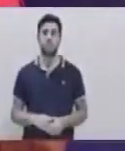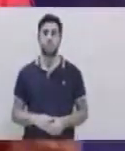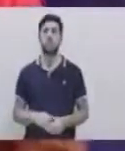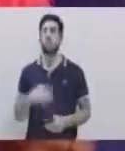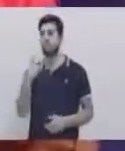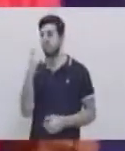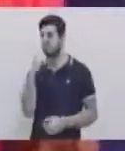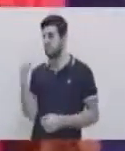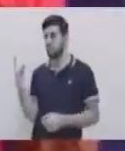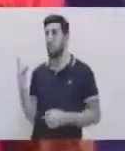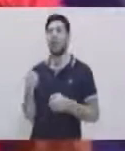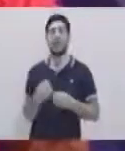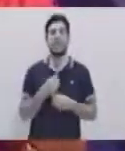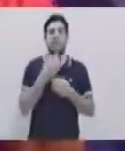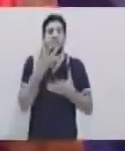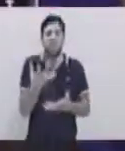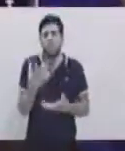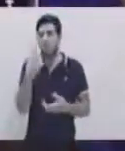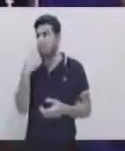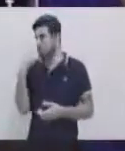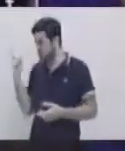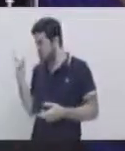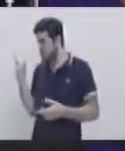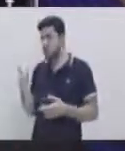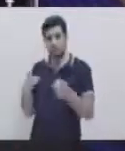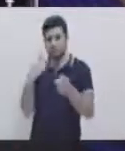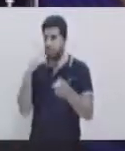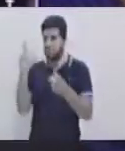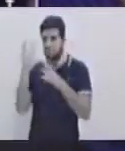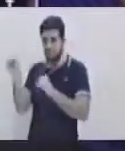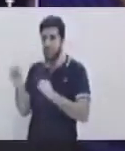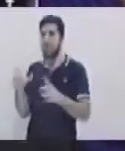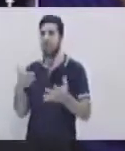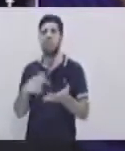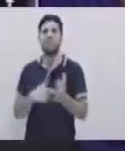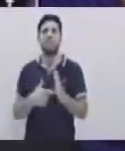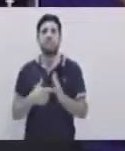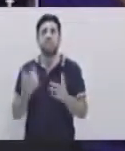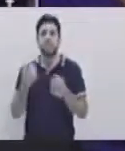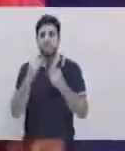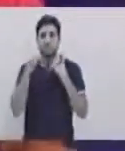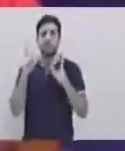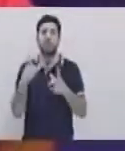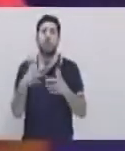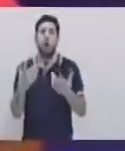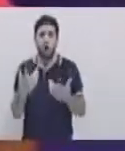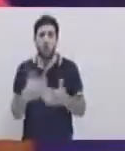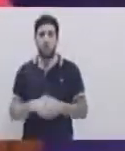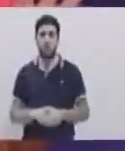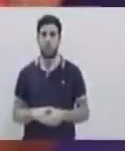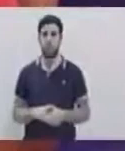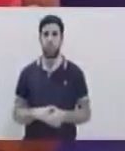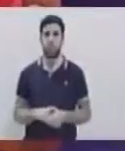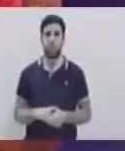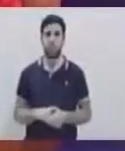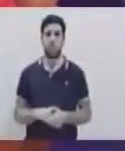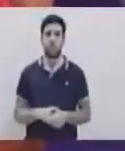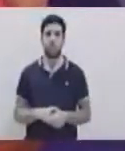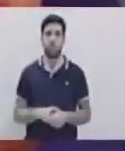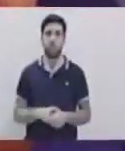¿Qué expresión es? Quiero saber, díganme, ¿qué expresión fue la que hice? Se las hago de nuevo.